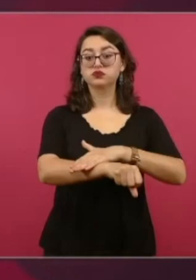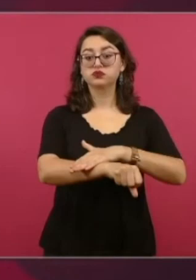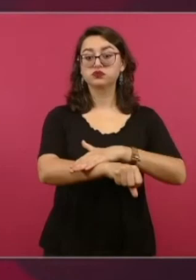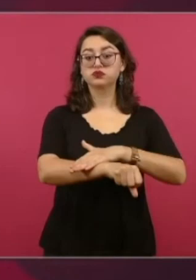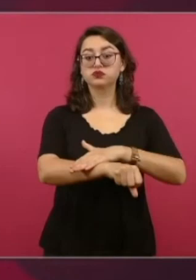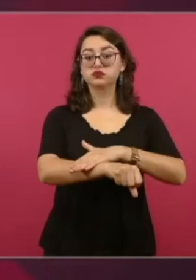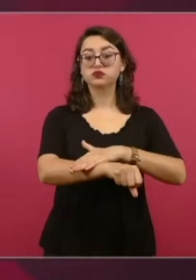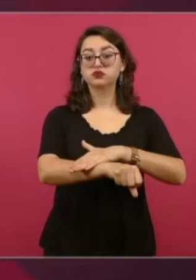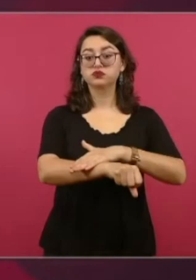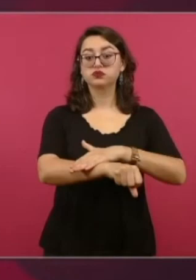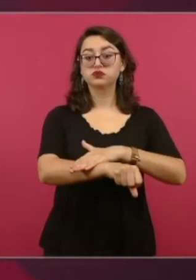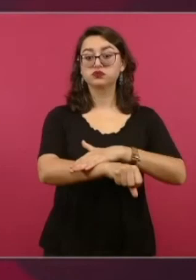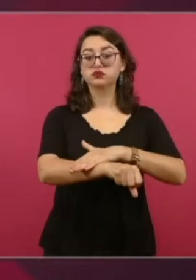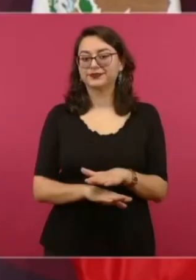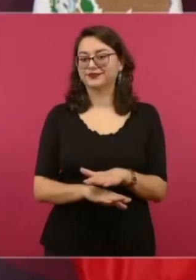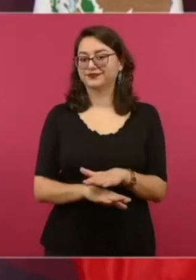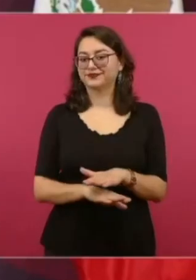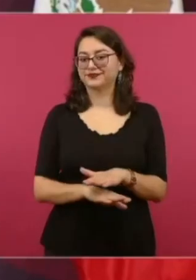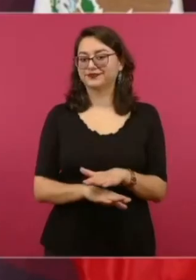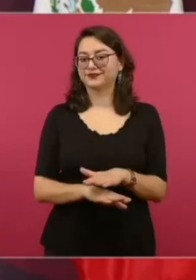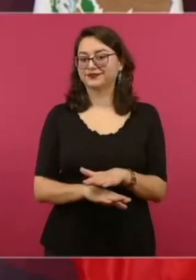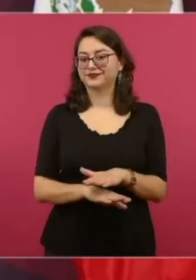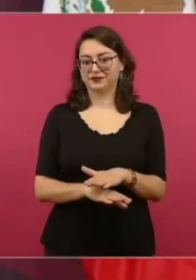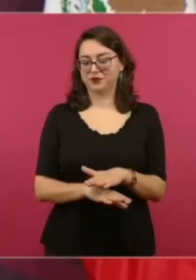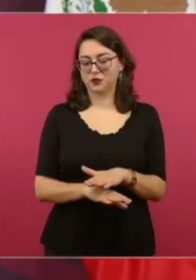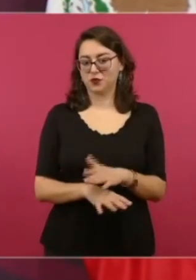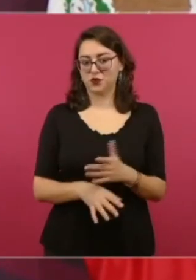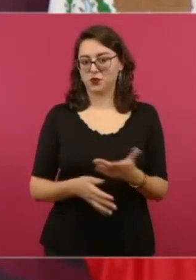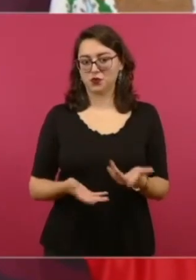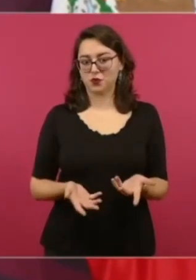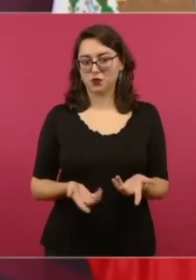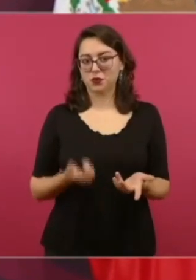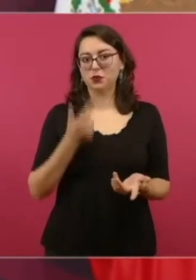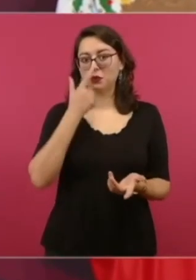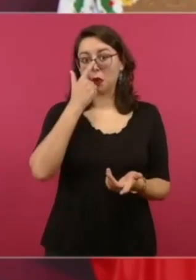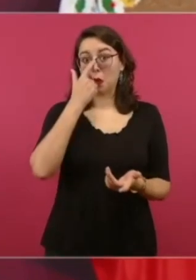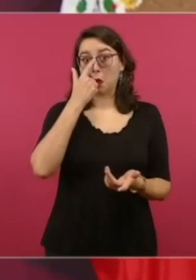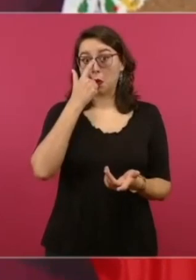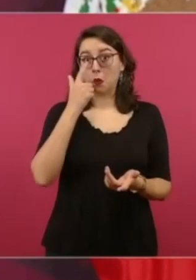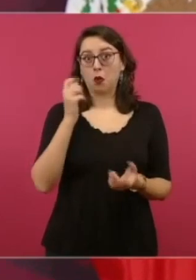personas